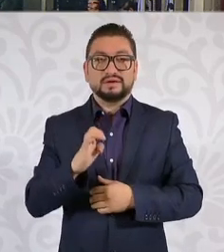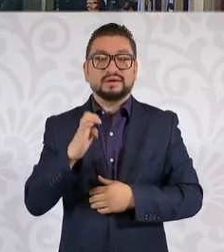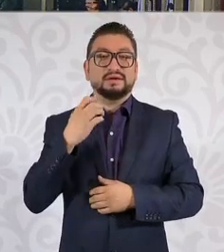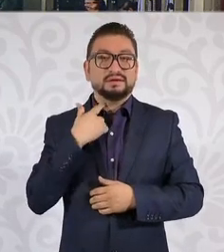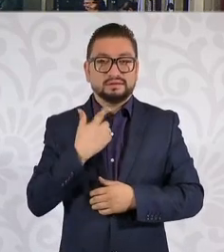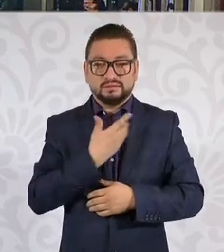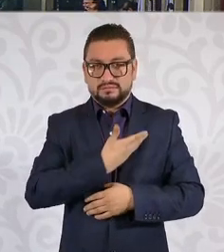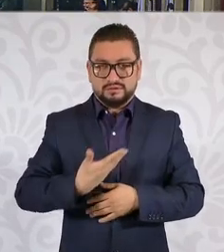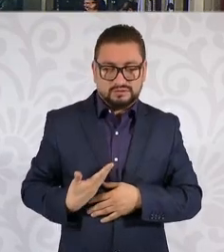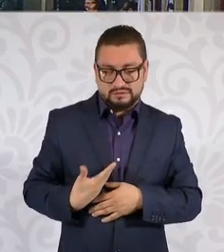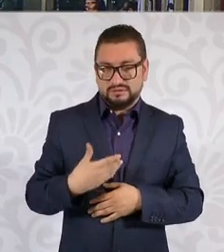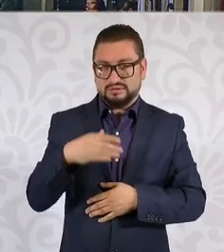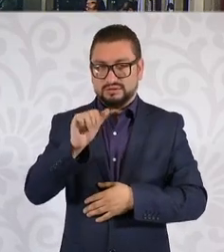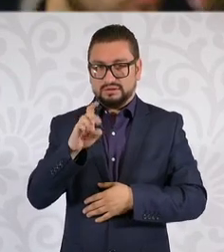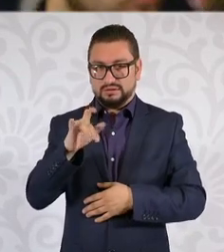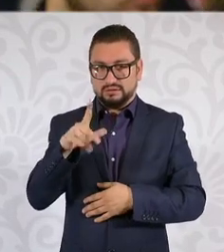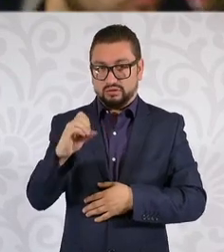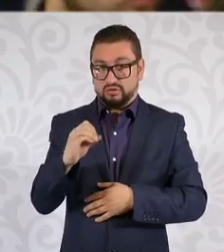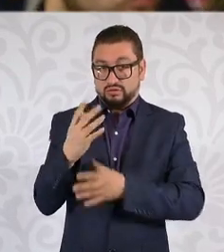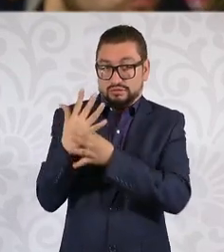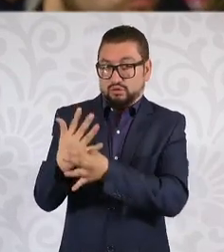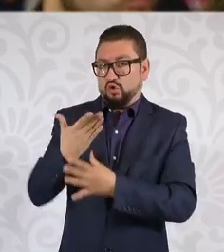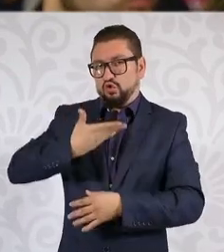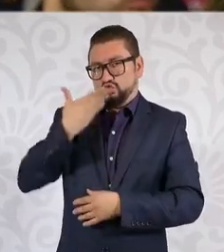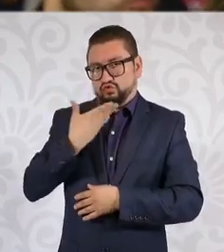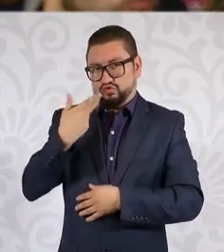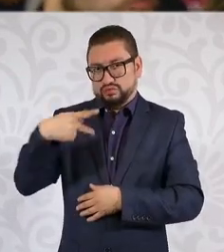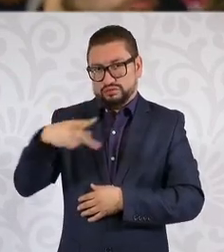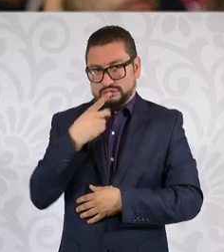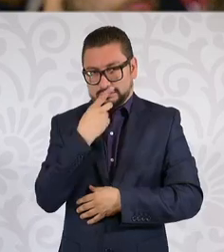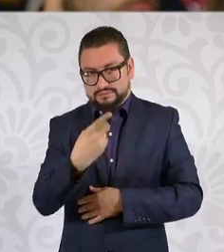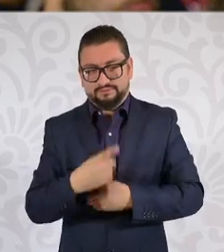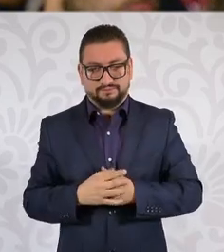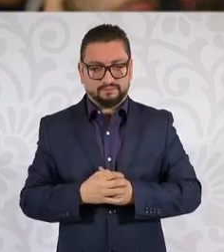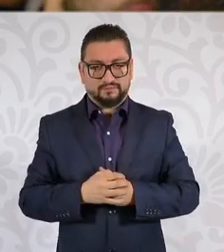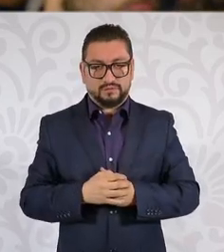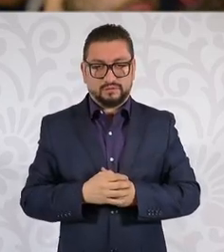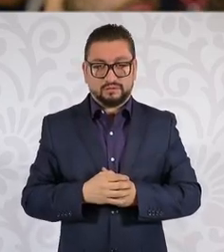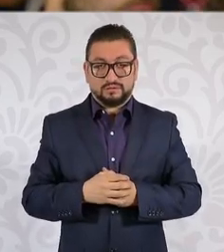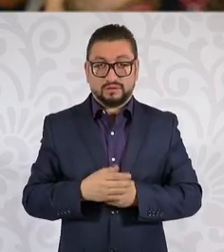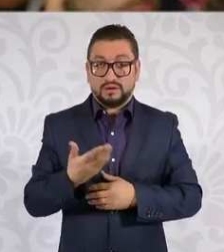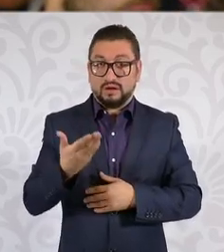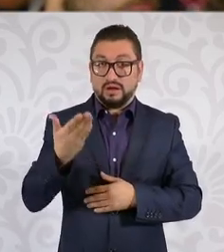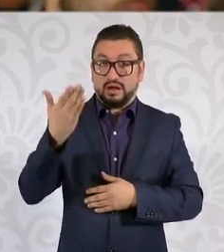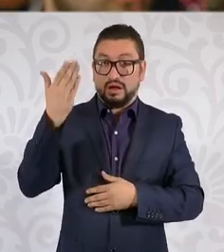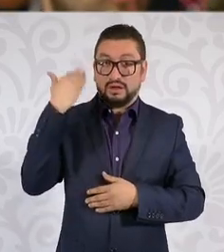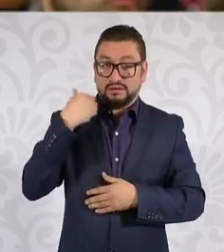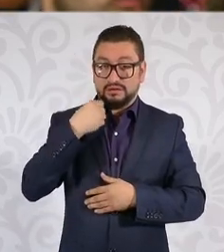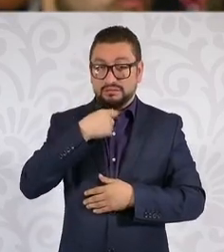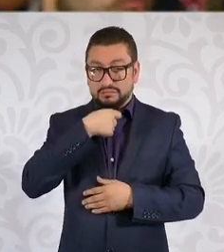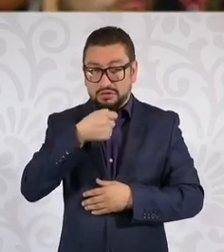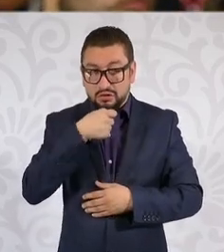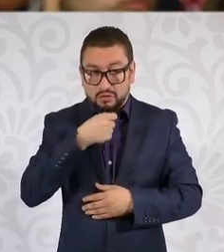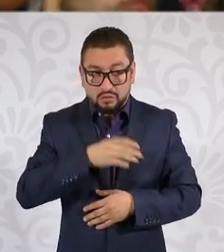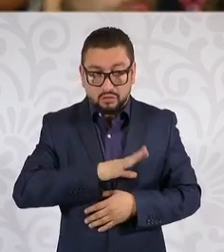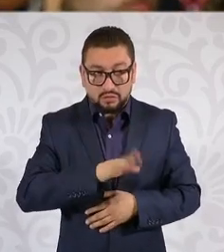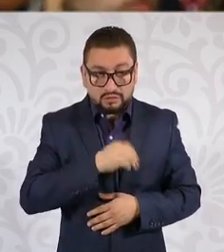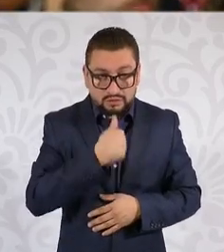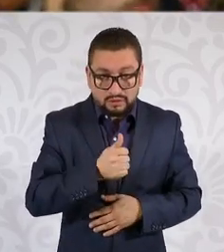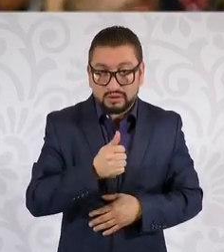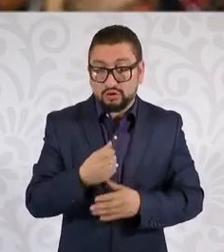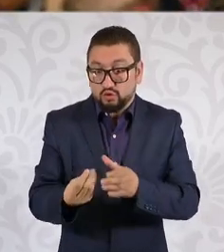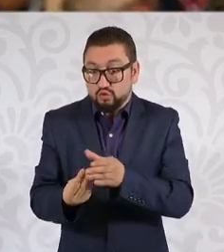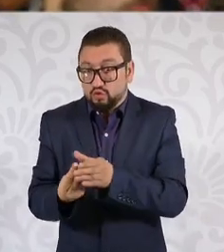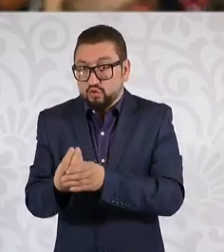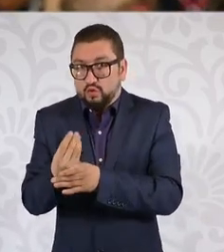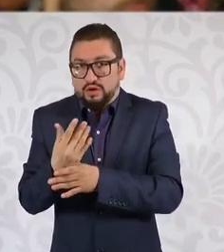expresidente de México, Andrés Manuel López Obrador, esta frase: lo viejo no acaba de morir y lo nuevo no acaba de nacer.